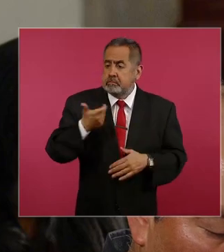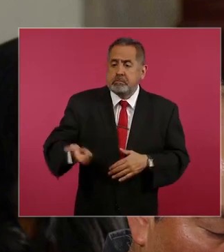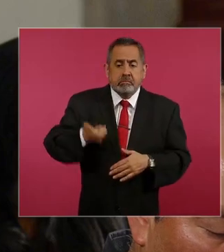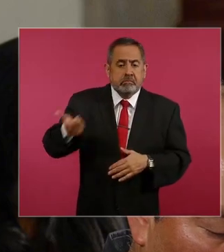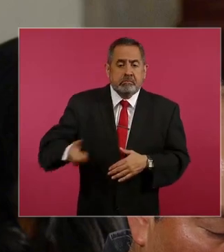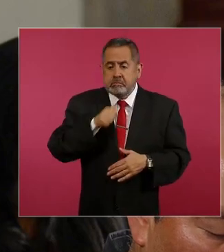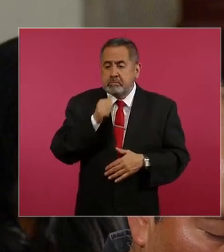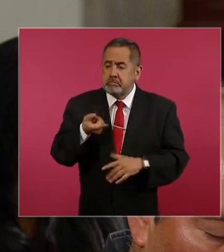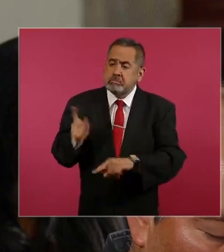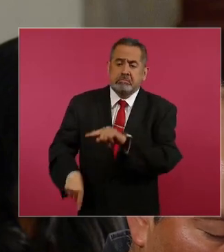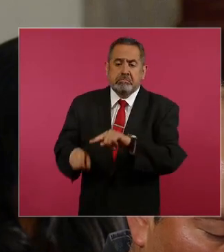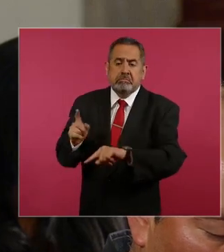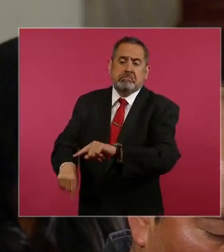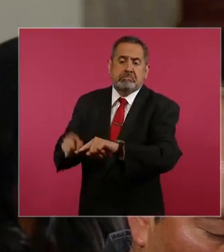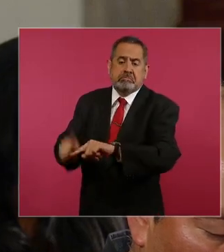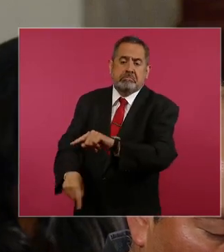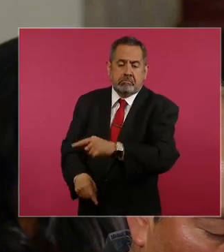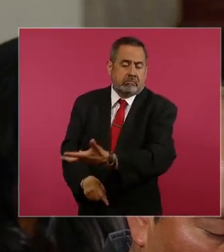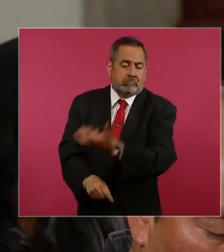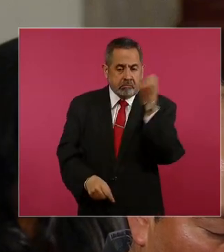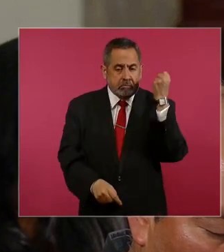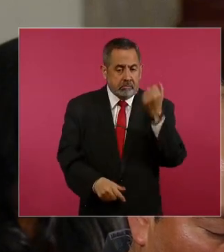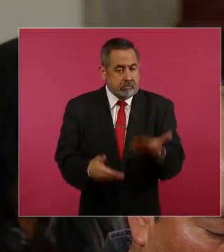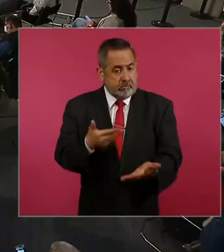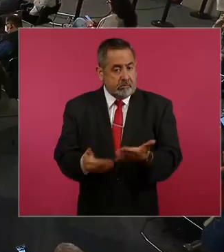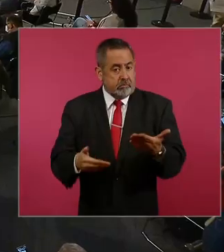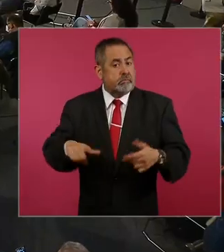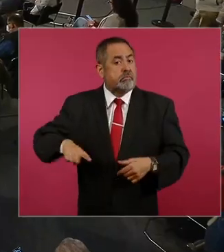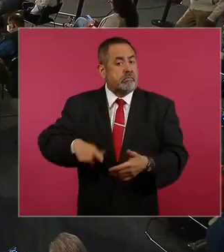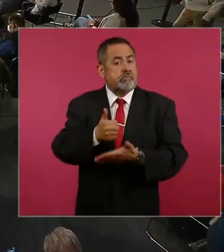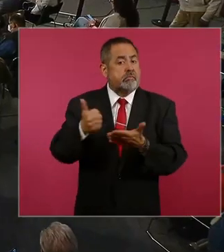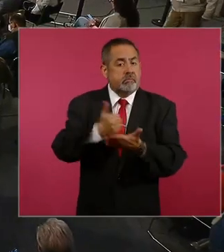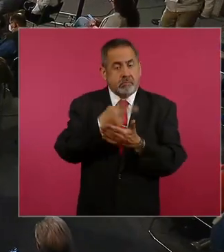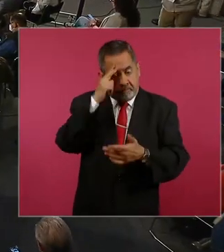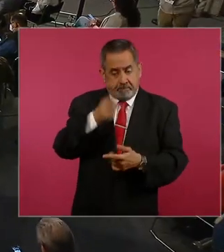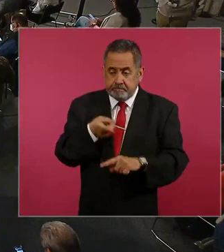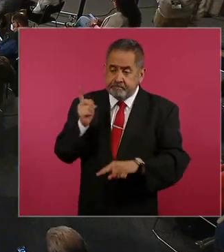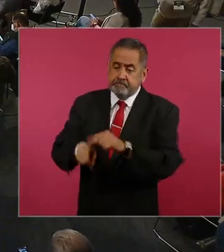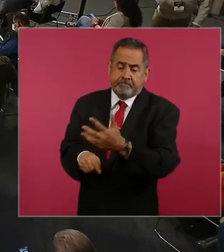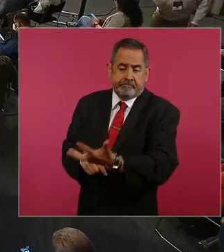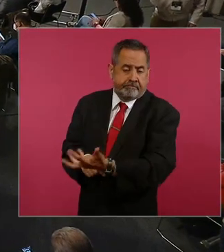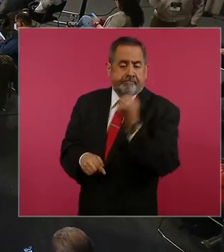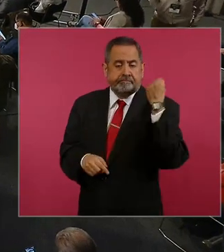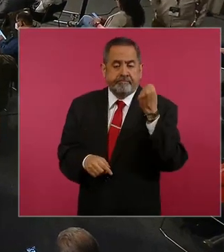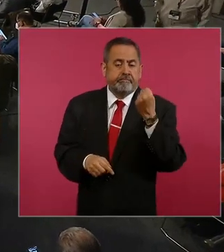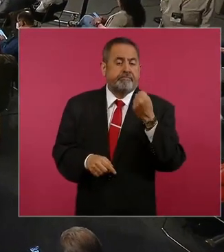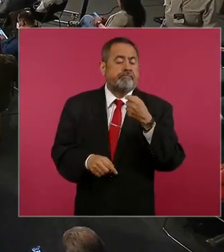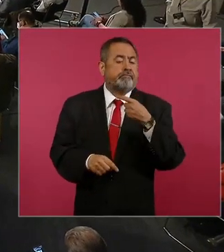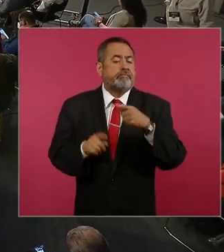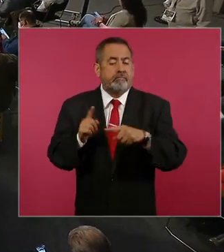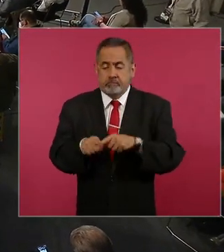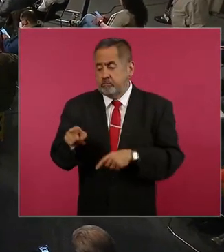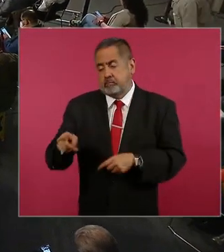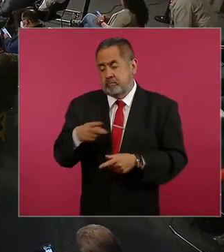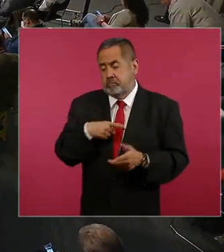predios. Y hoy en día como para apropiarse de todo eso el gobierno de la Ciudad de México pues les está pidiendo que pague prácticamente unos